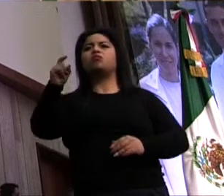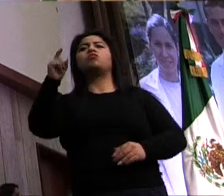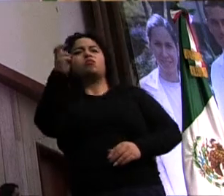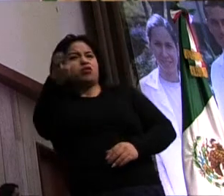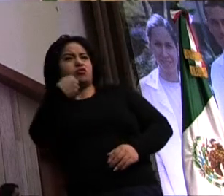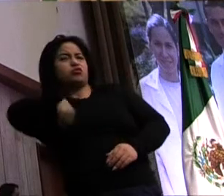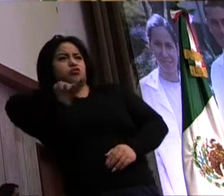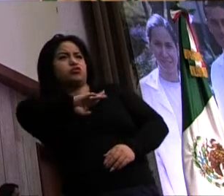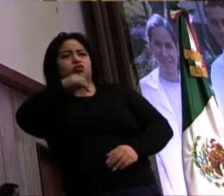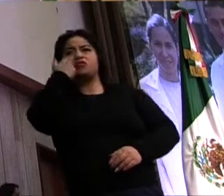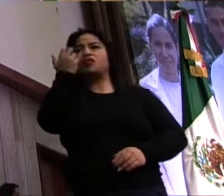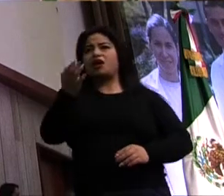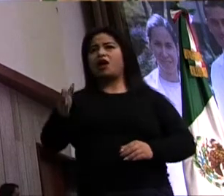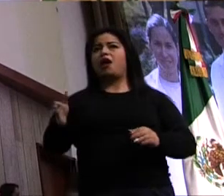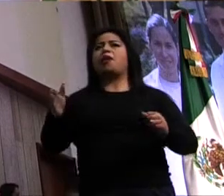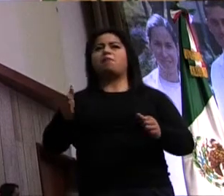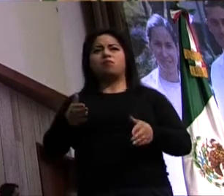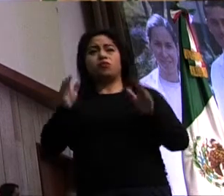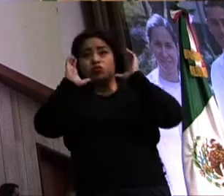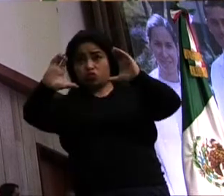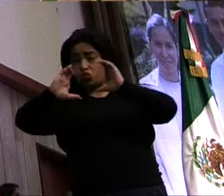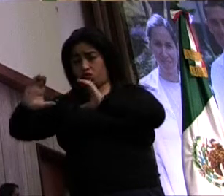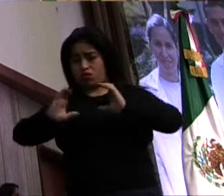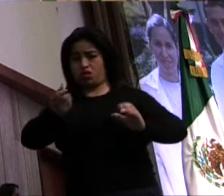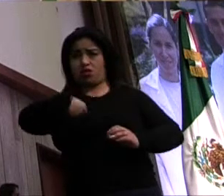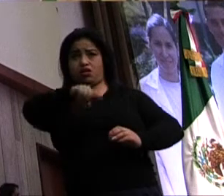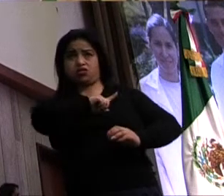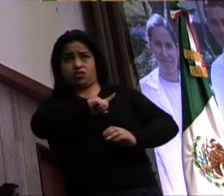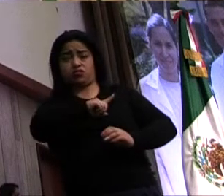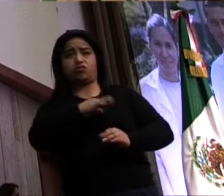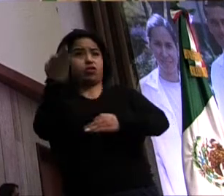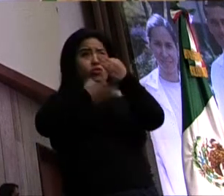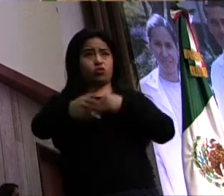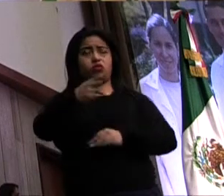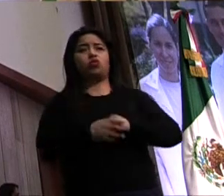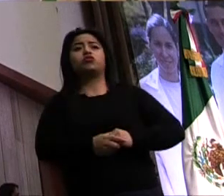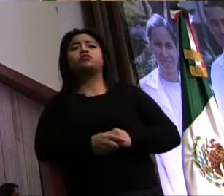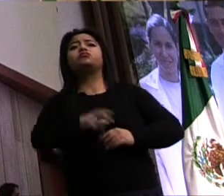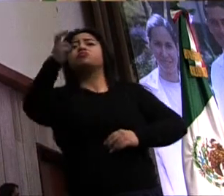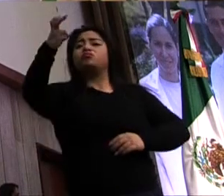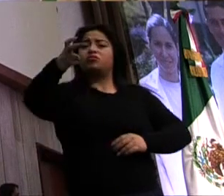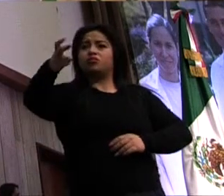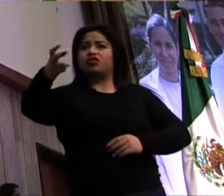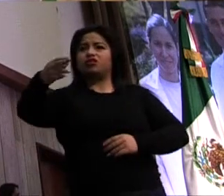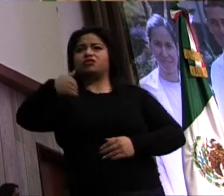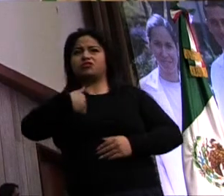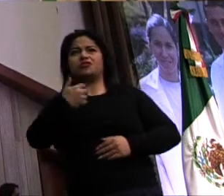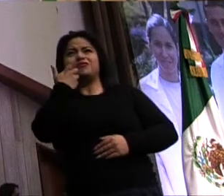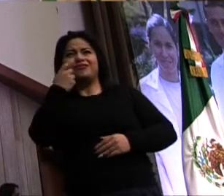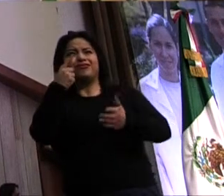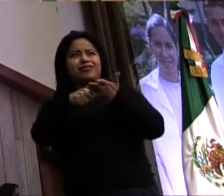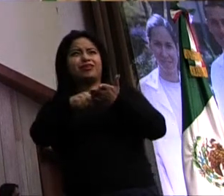jóvenes aprendices que construyen un futuro. Y por eso también, con convicción, lanzaremos